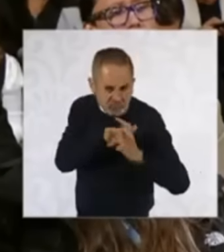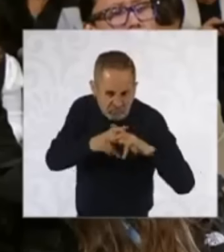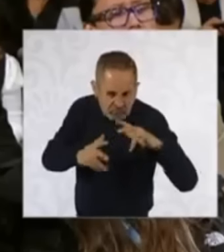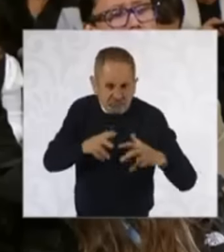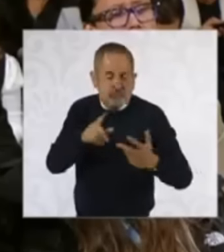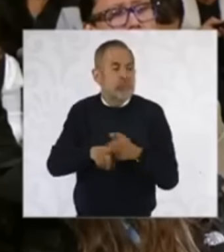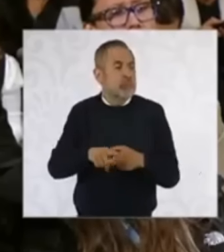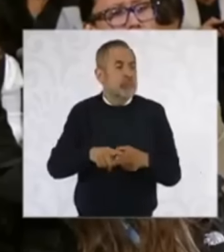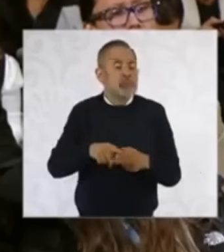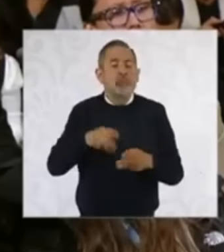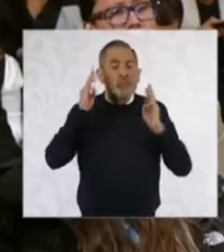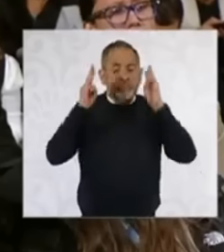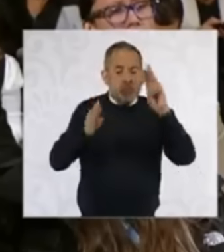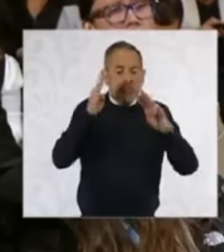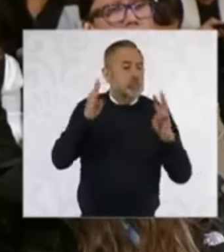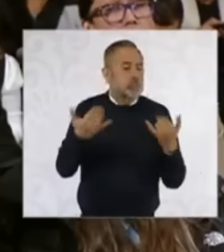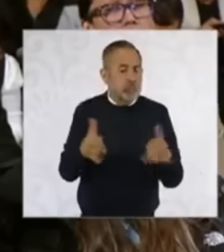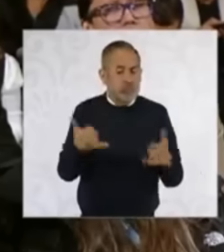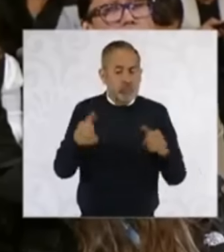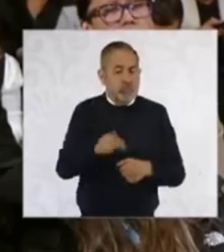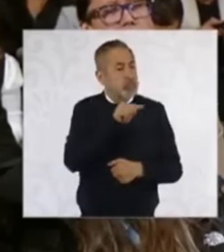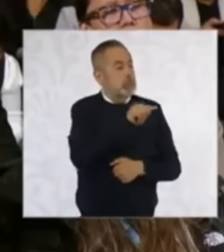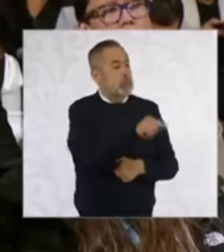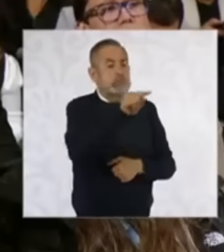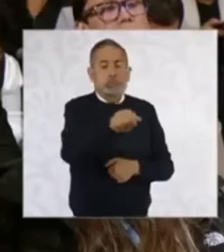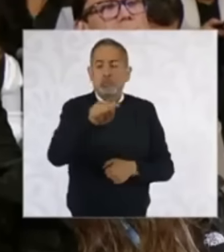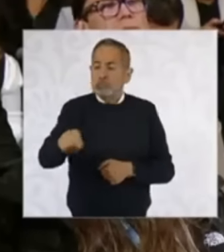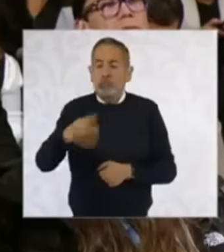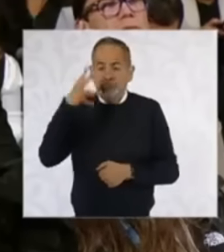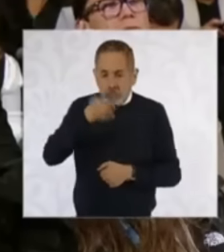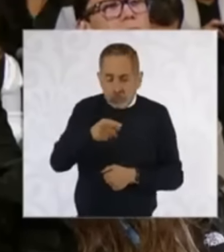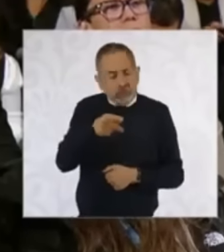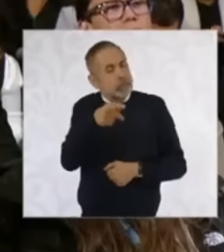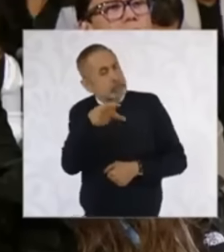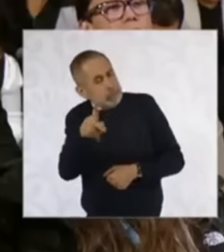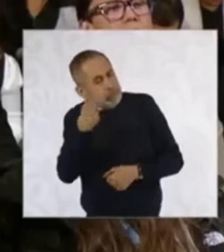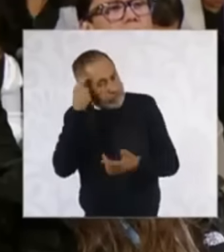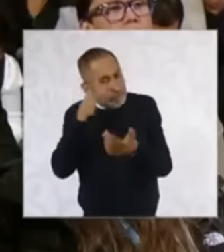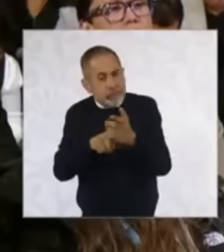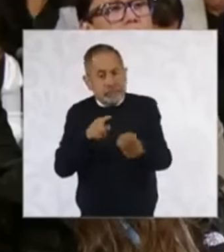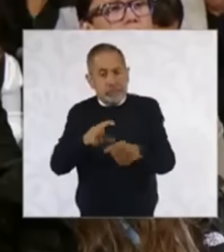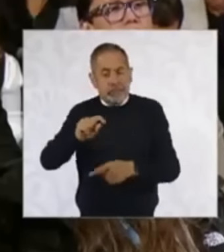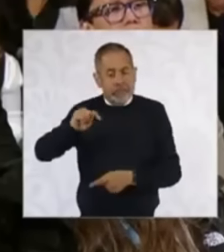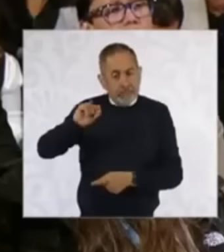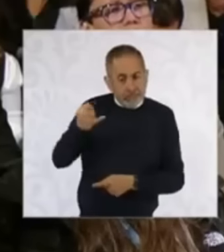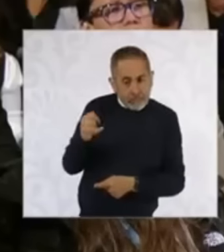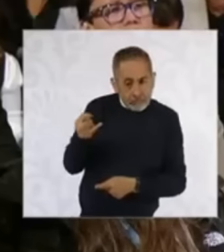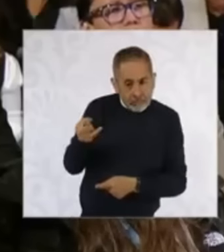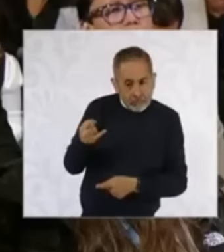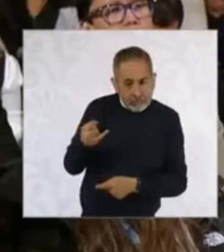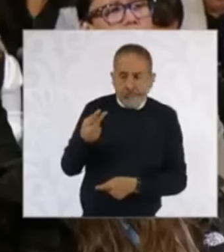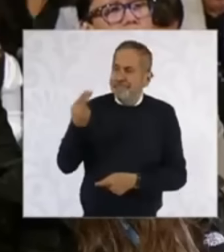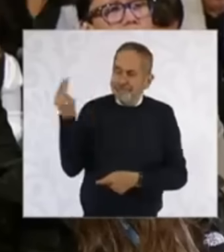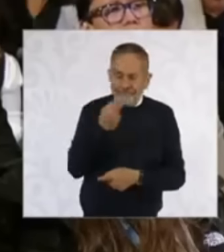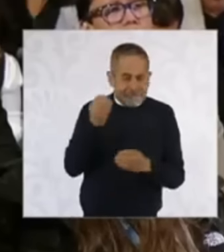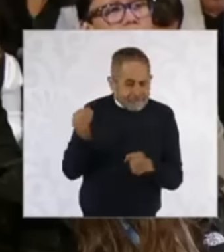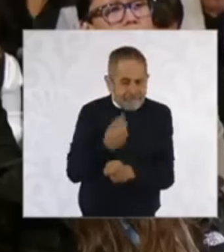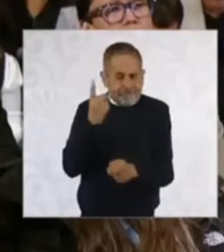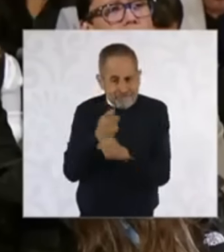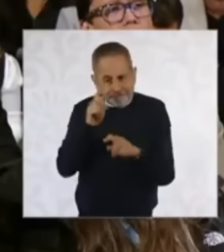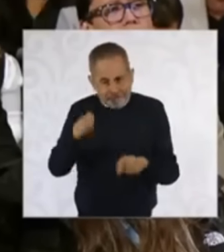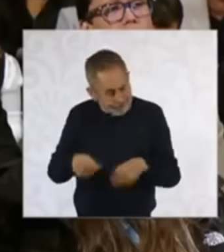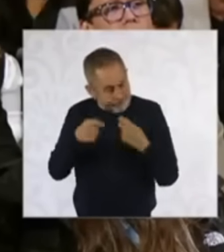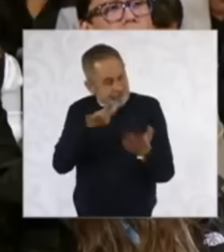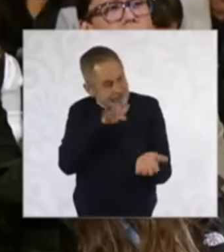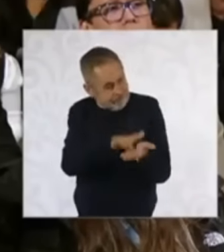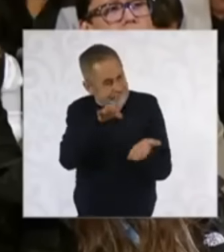del juguete sin embargo presidenta eh creo que Tijuana merece una oportunidad por los mexicanos para que se impulse